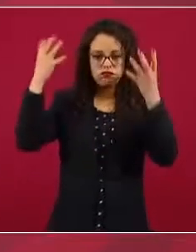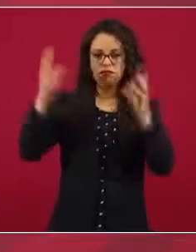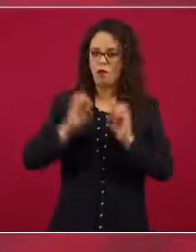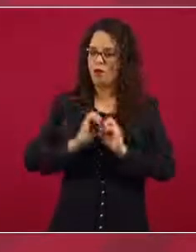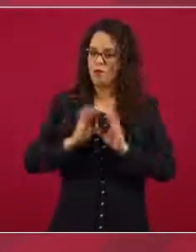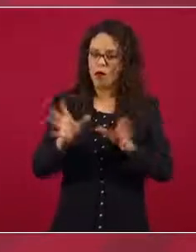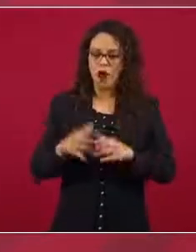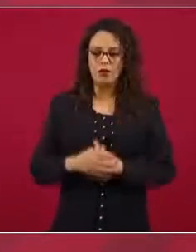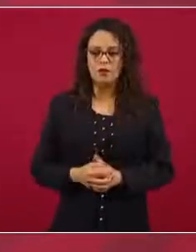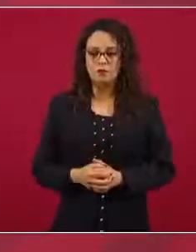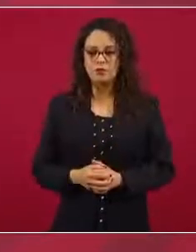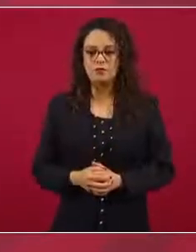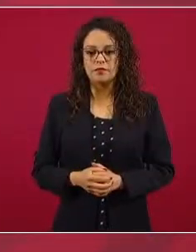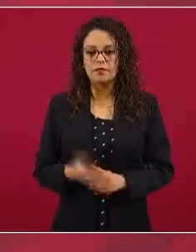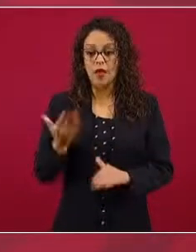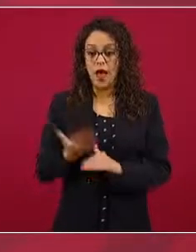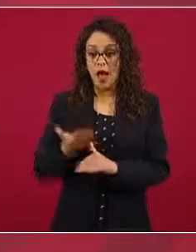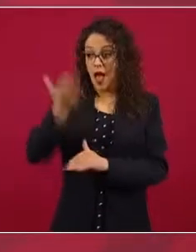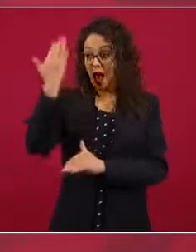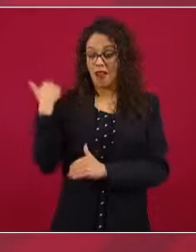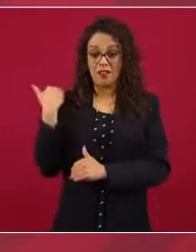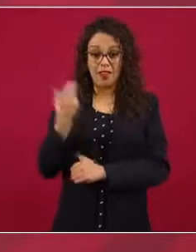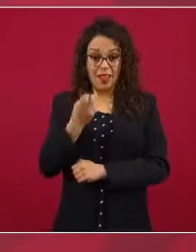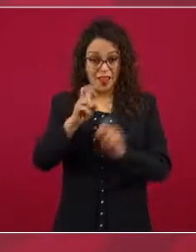Antes, como no se hablaba de estos temas,